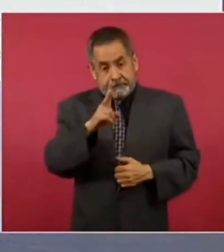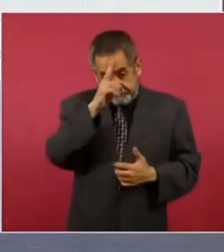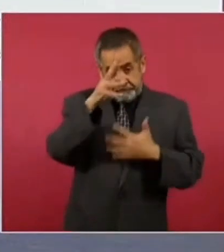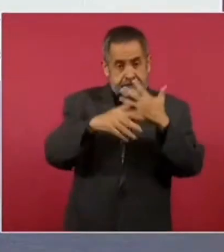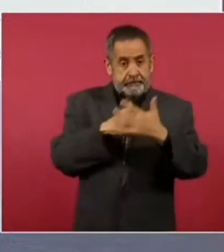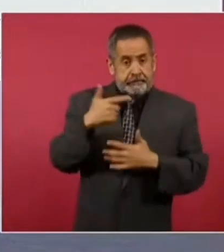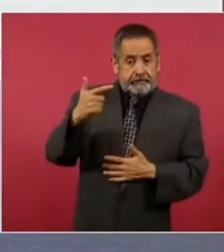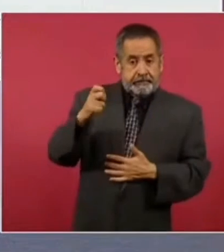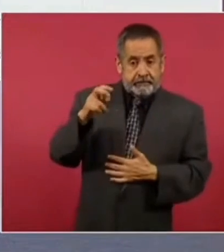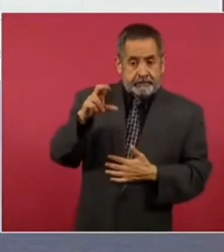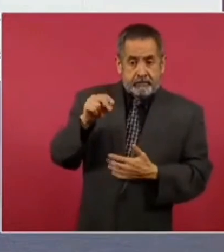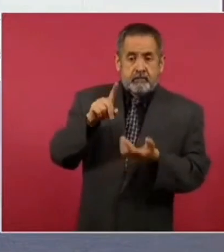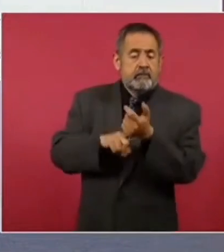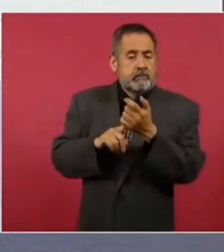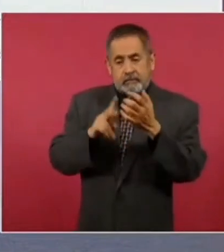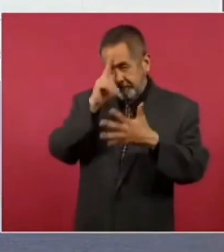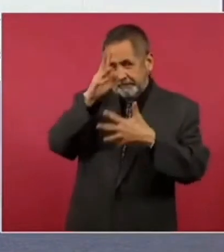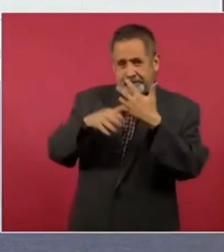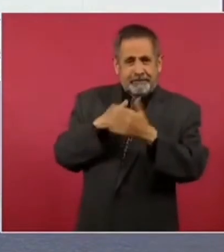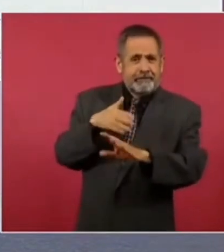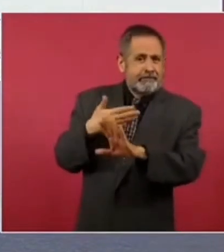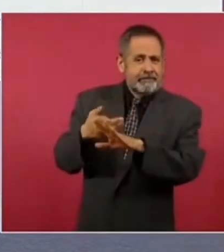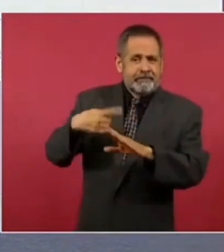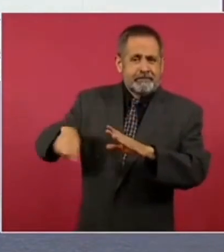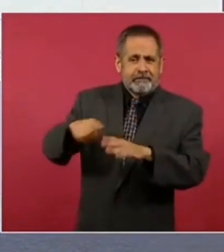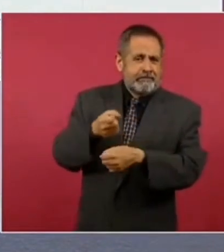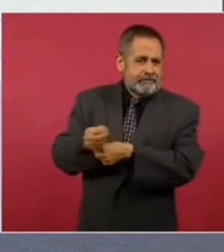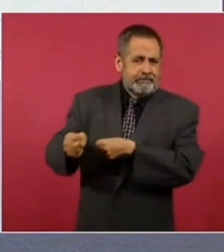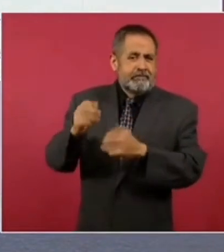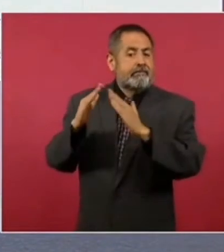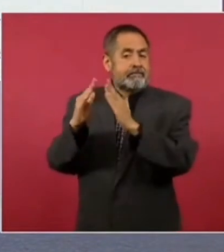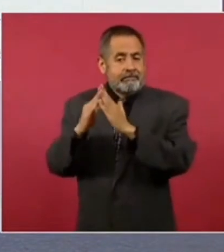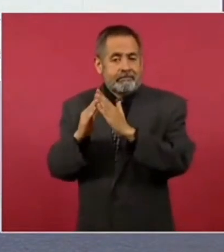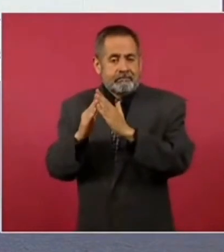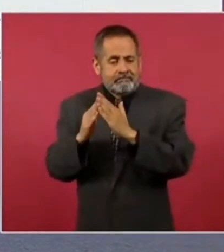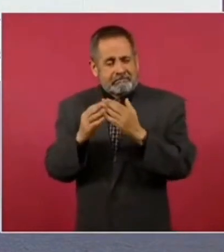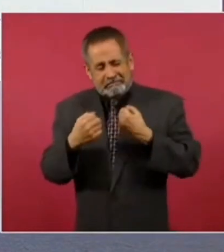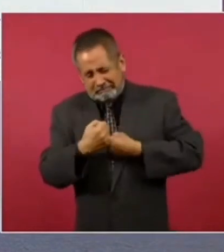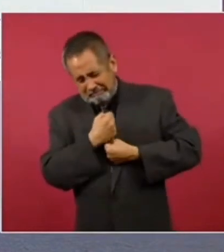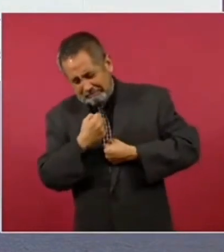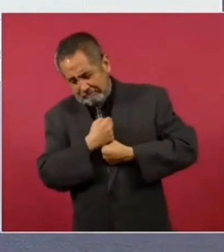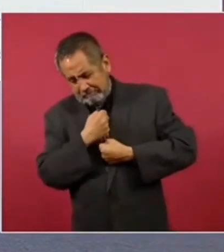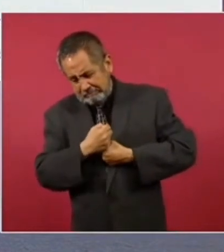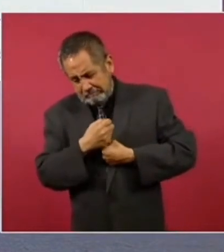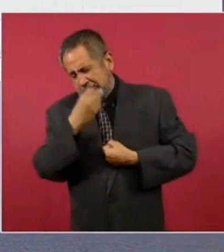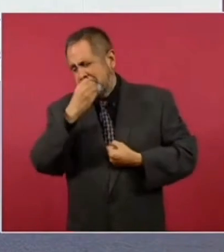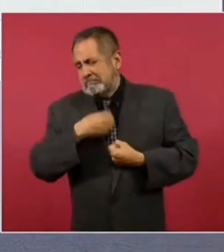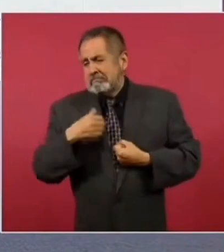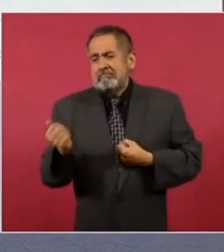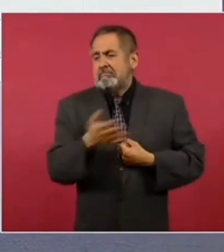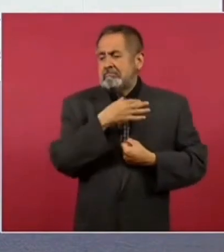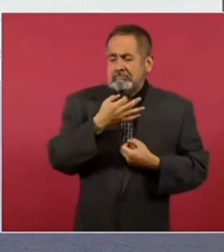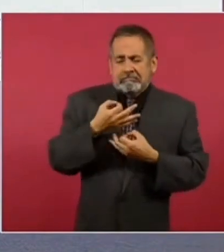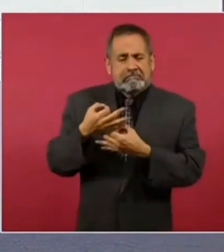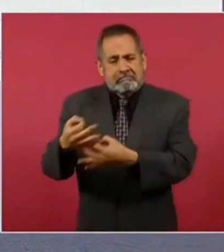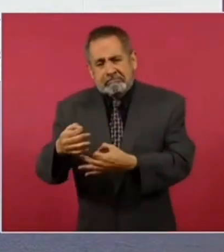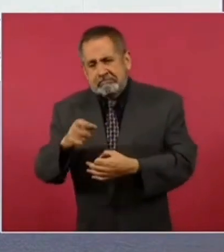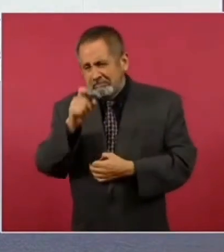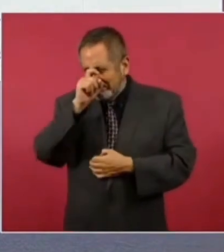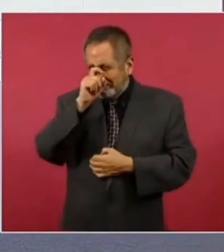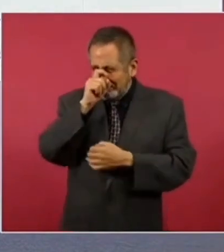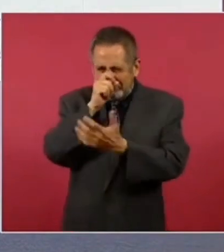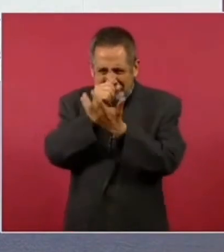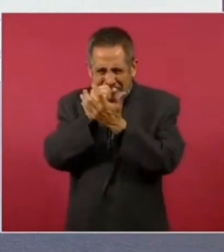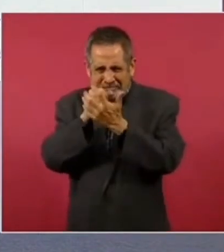la violencia doméstica, se asocia mucho con el consumo de drogas, y ciertas drogas de alto impacto, como son los inhalantes,